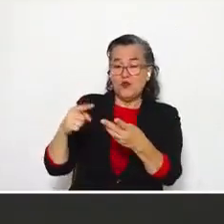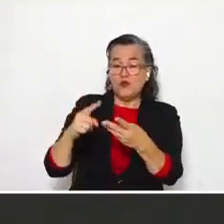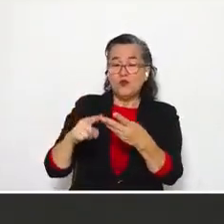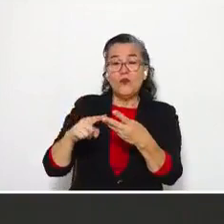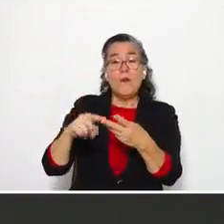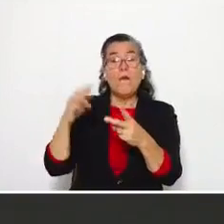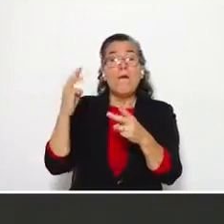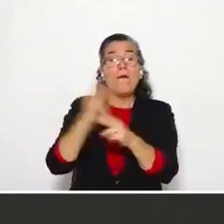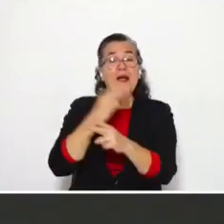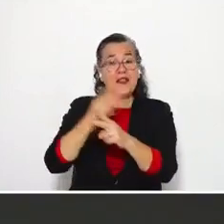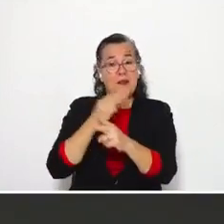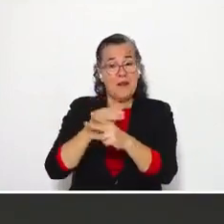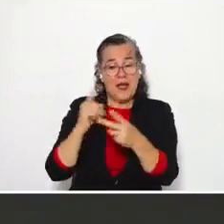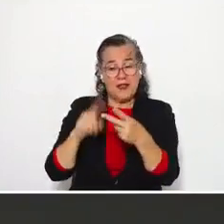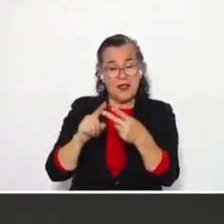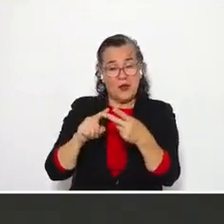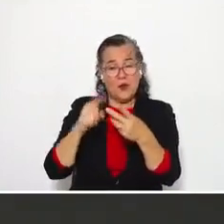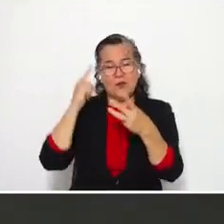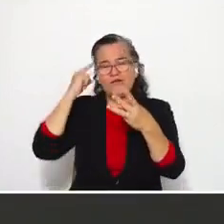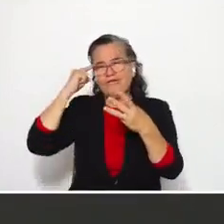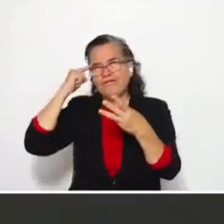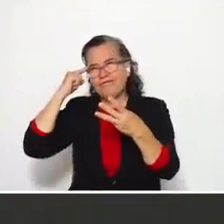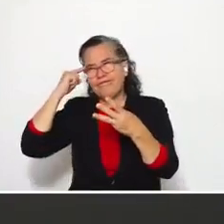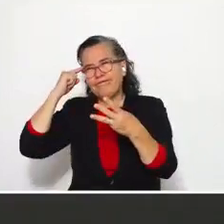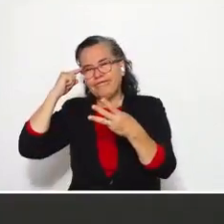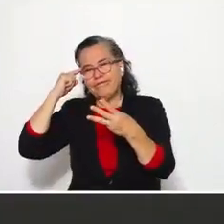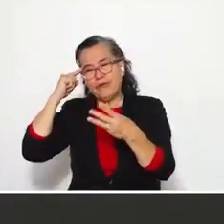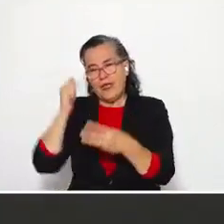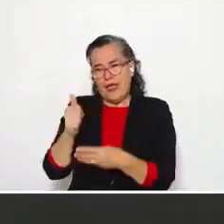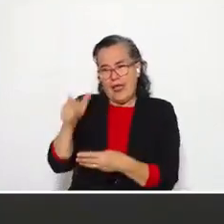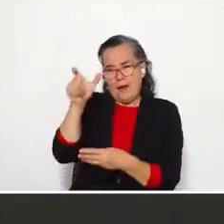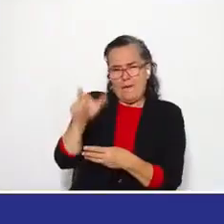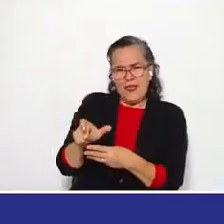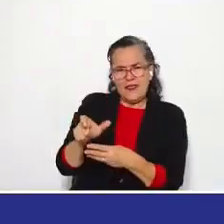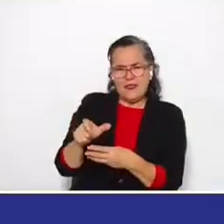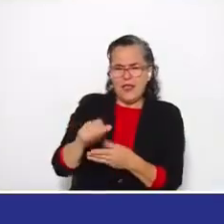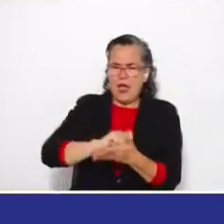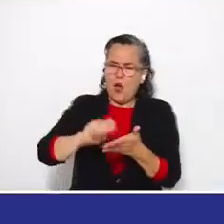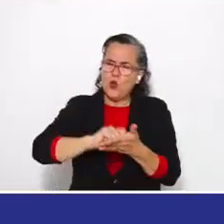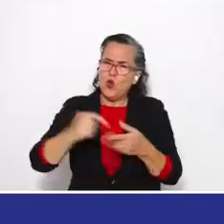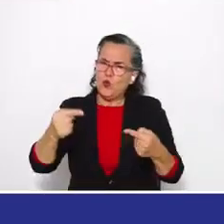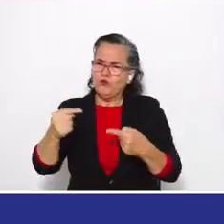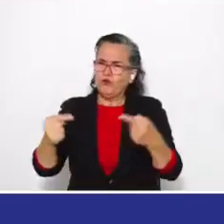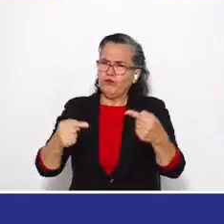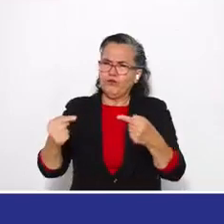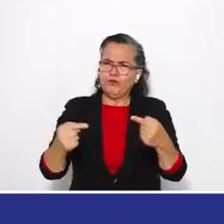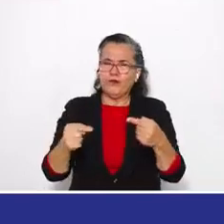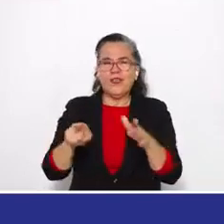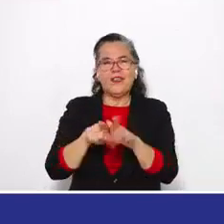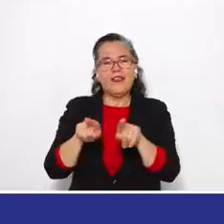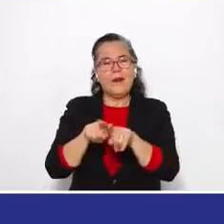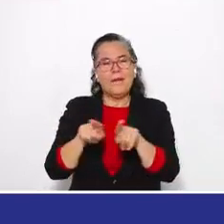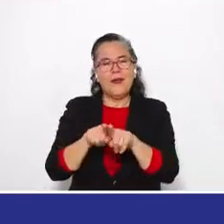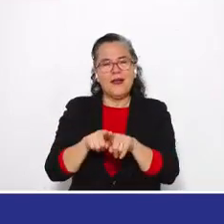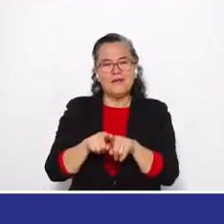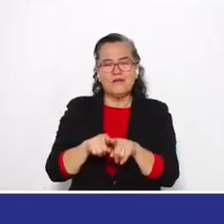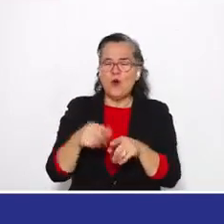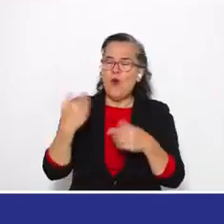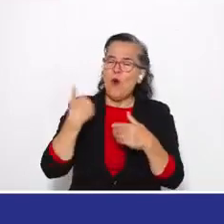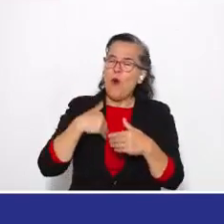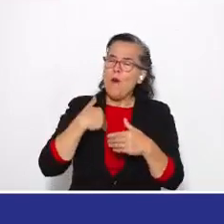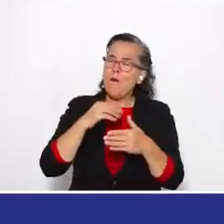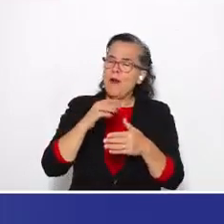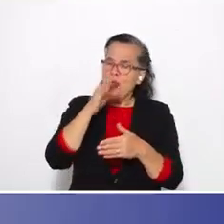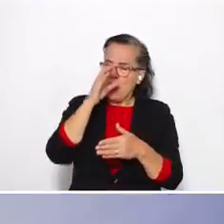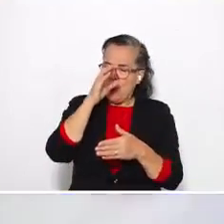matemático y pensador, autor polemista, y sobre todo, hombre culto,